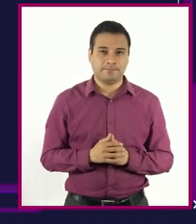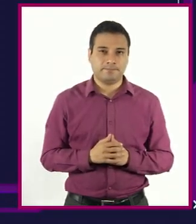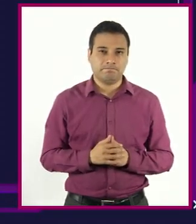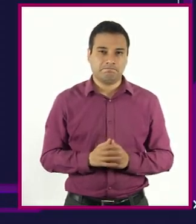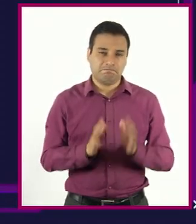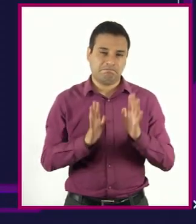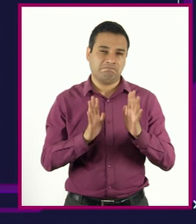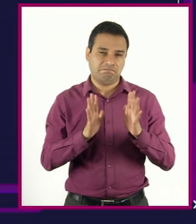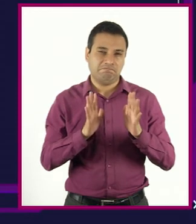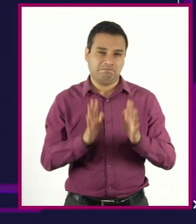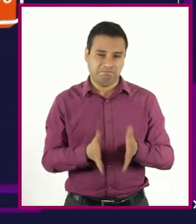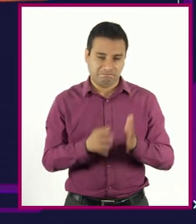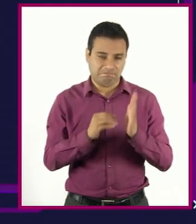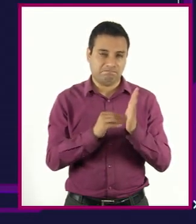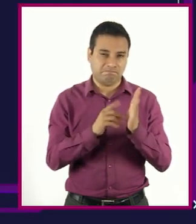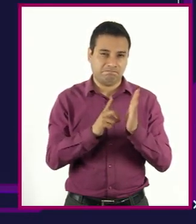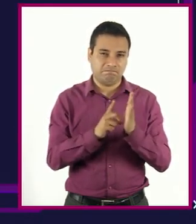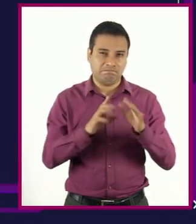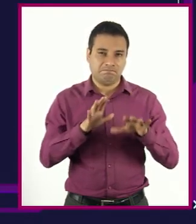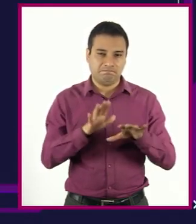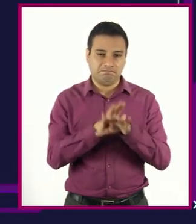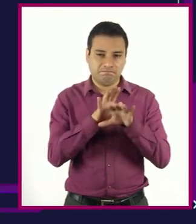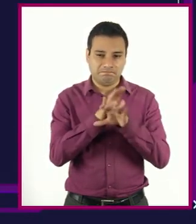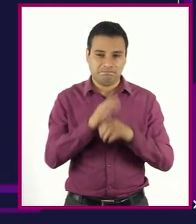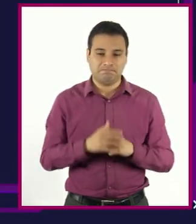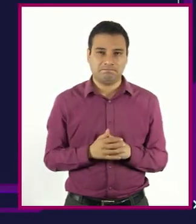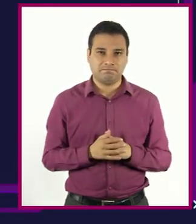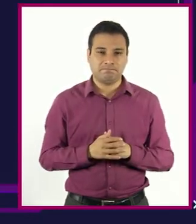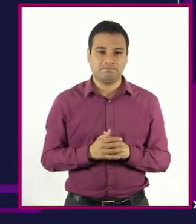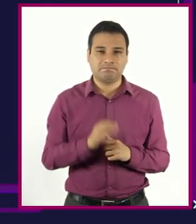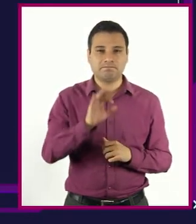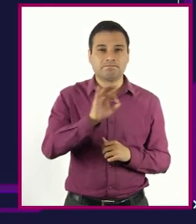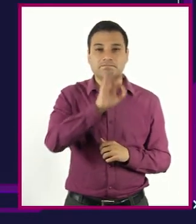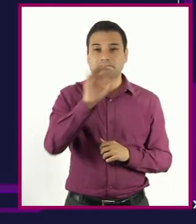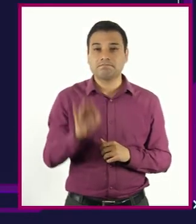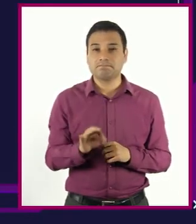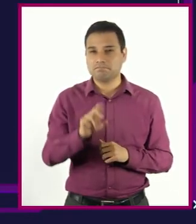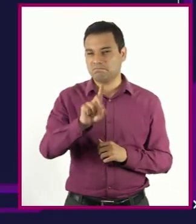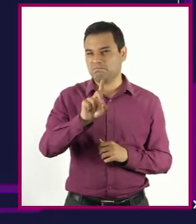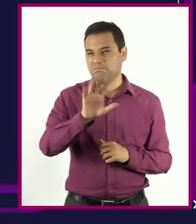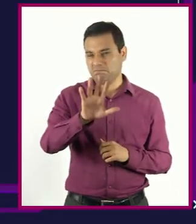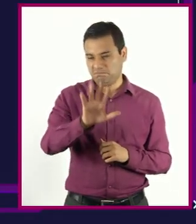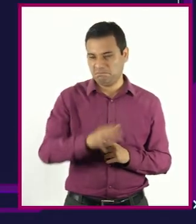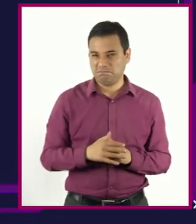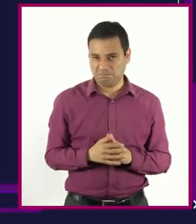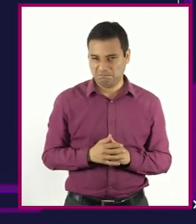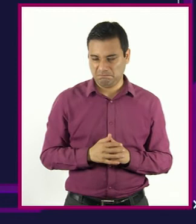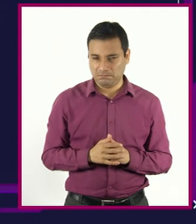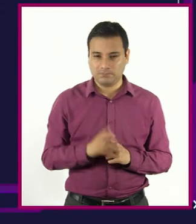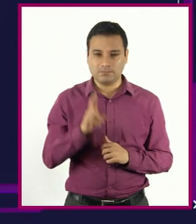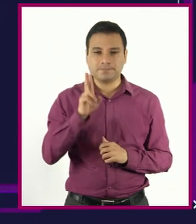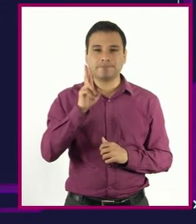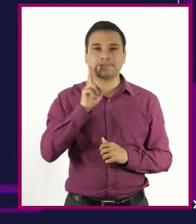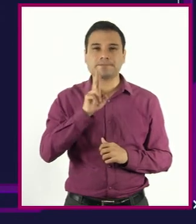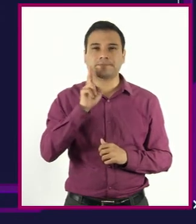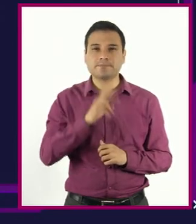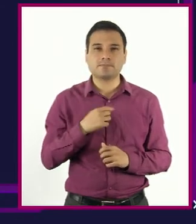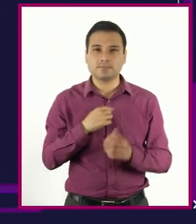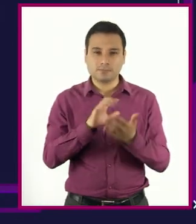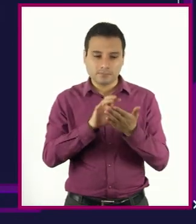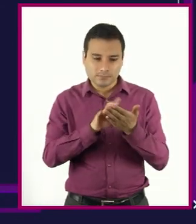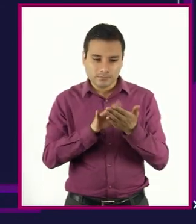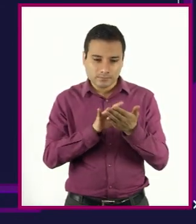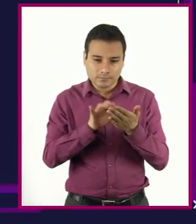el procedimiento y como solo es un descuento del 35%, se revisa cómo obtenerlo con